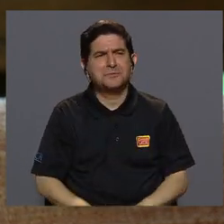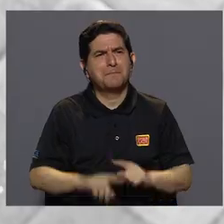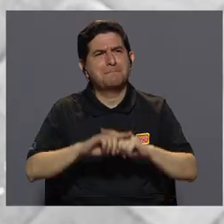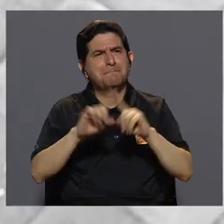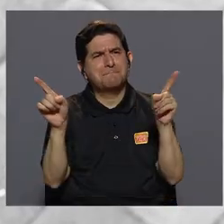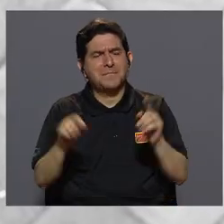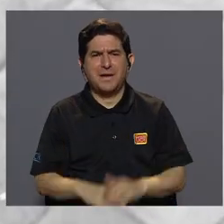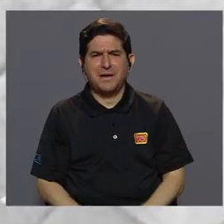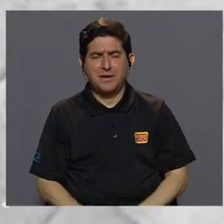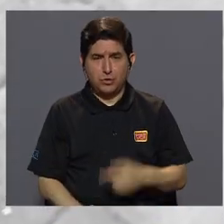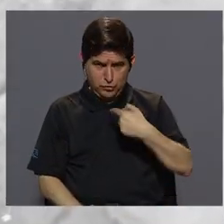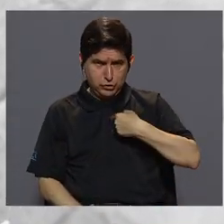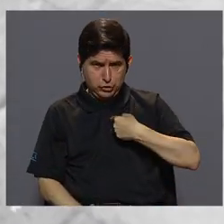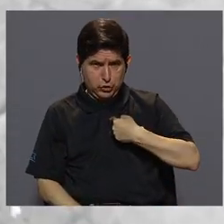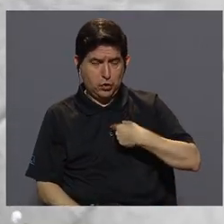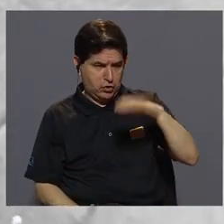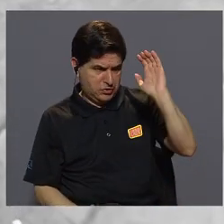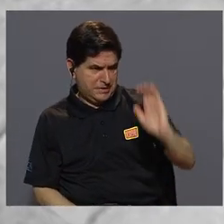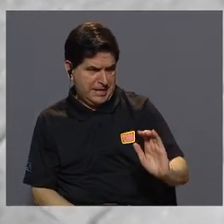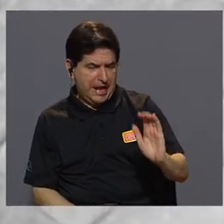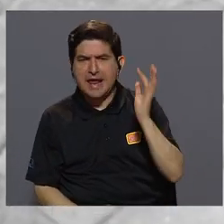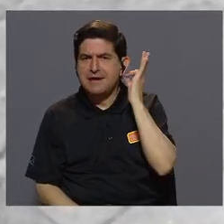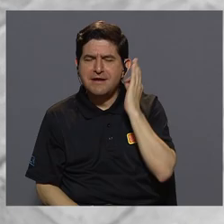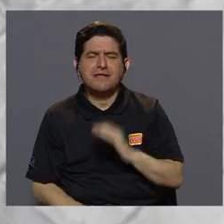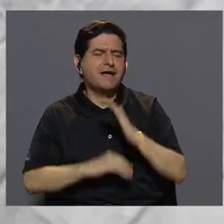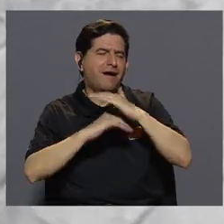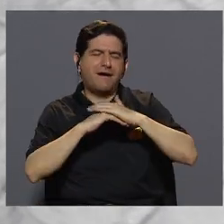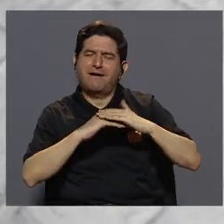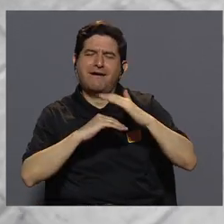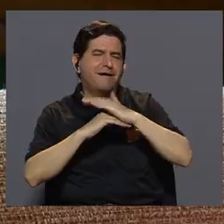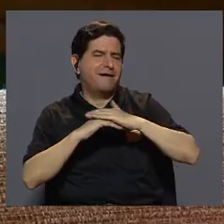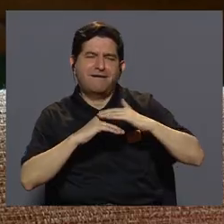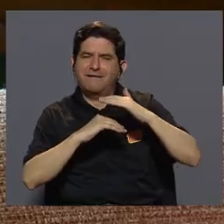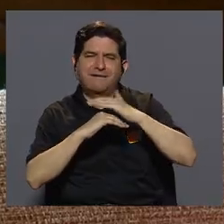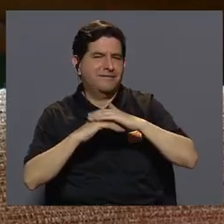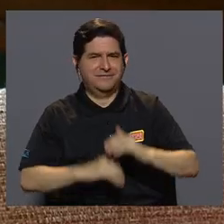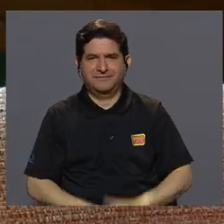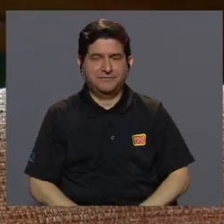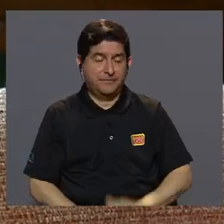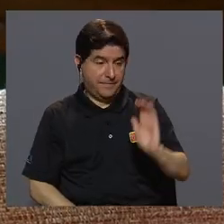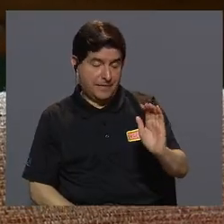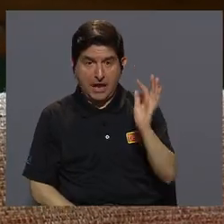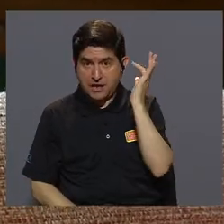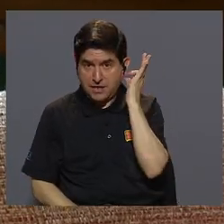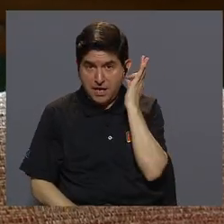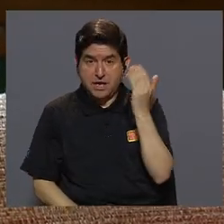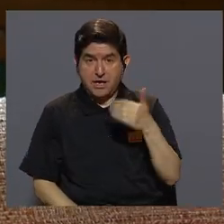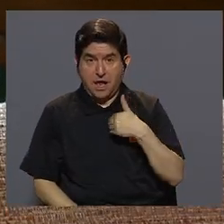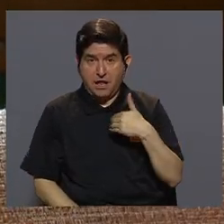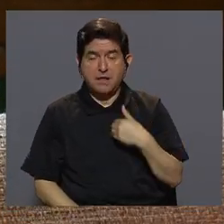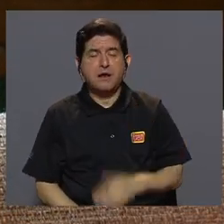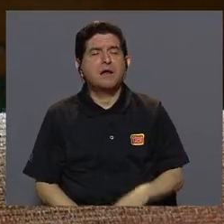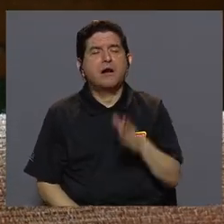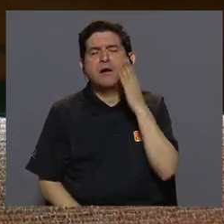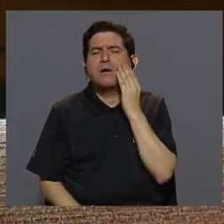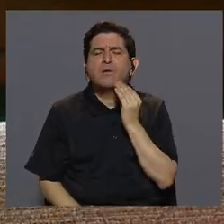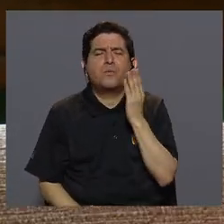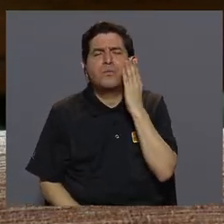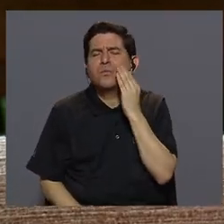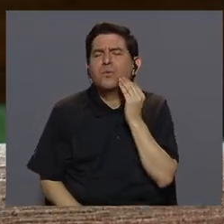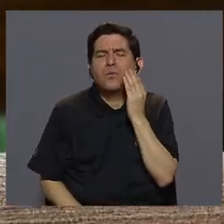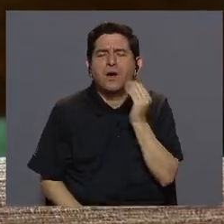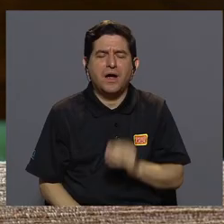Pero Estrella de niña fue una niña consentida. Una niña que tenía unos